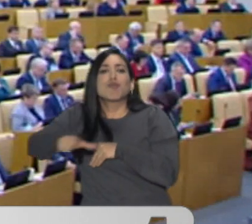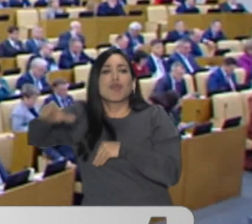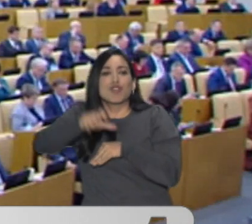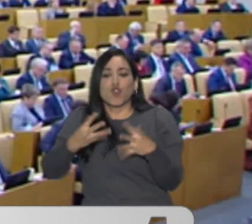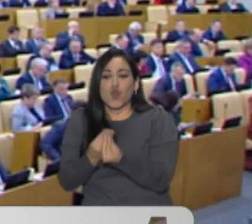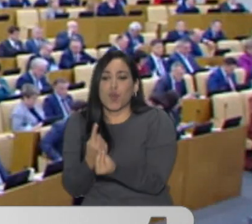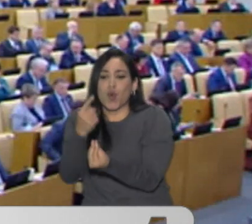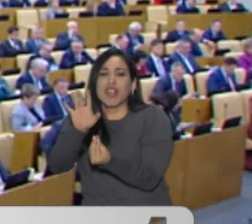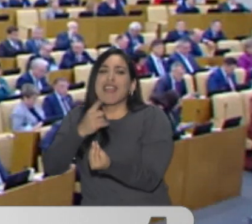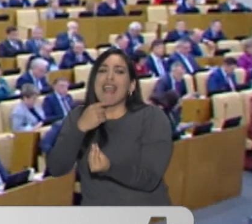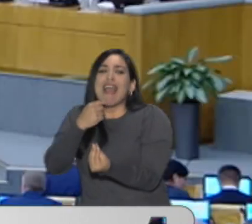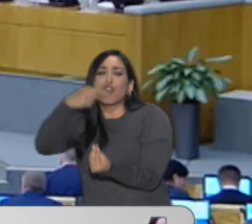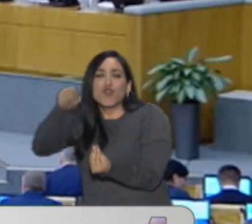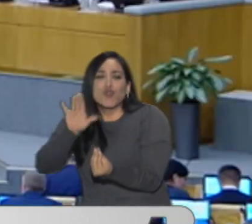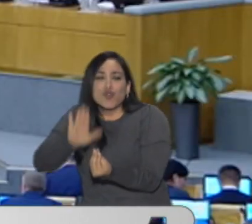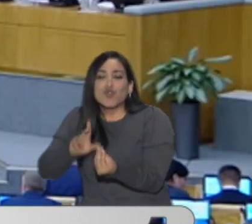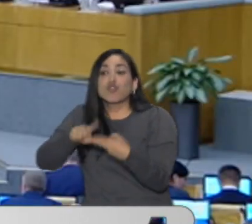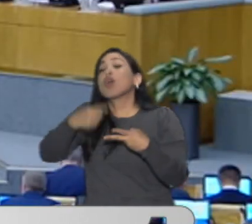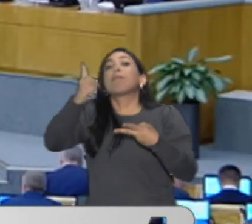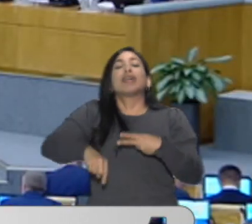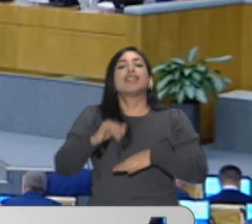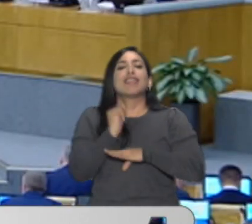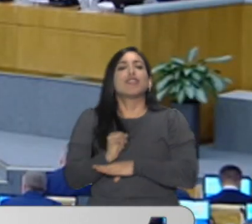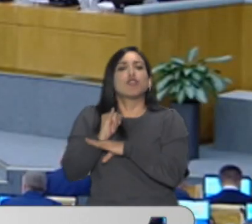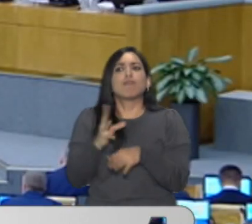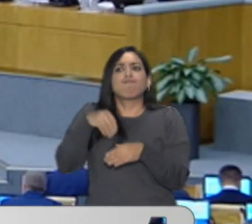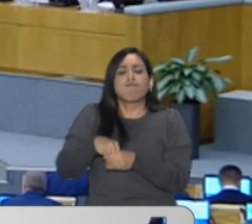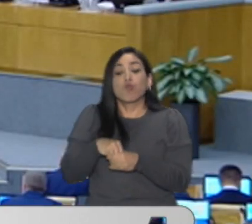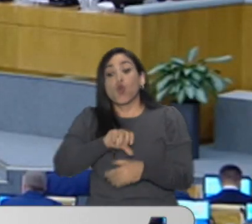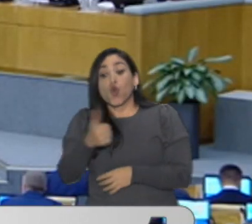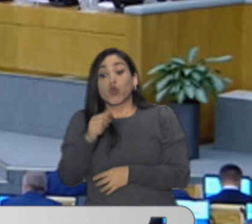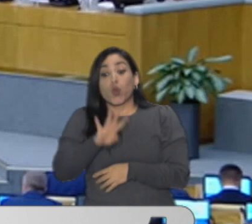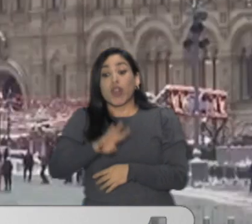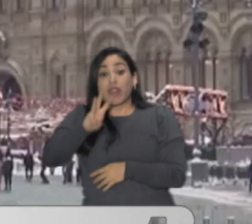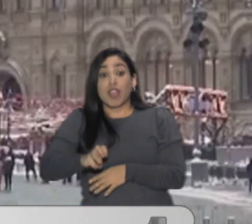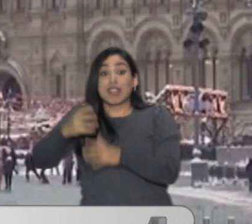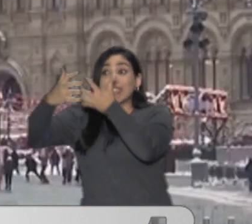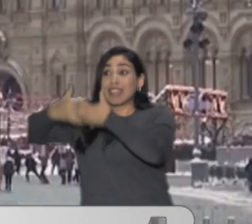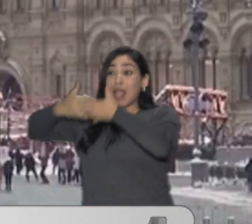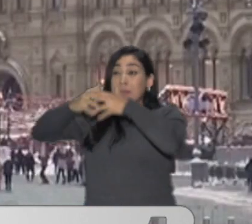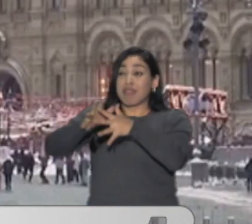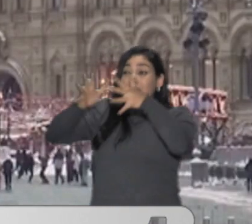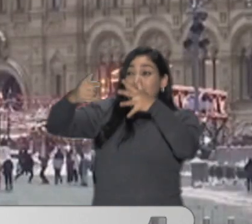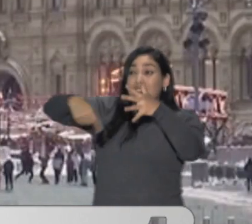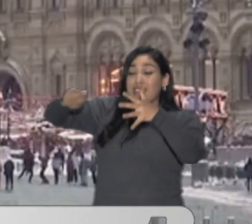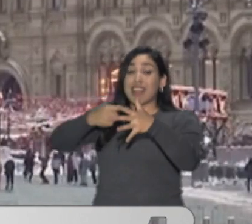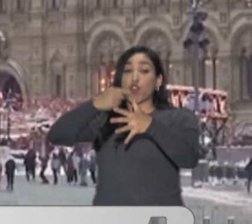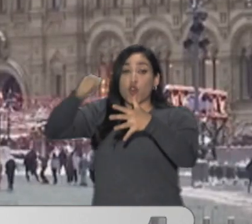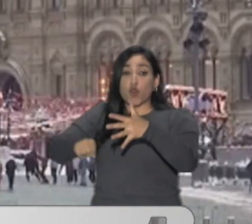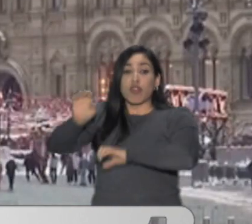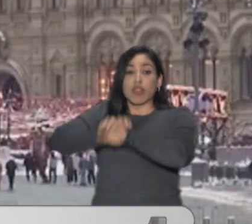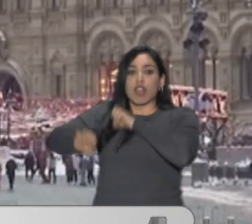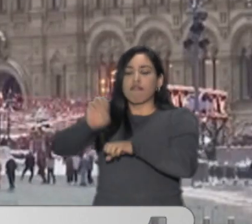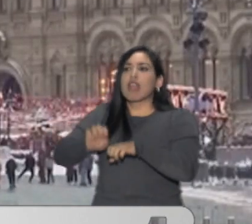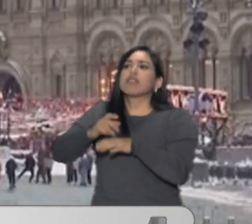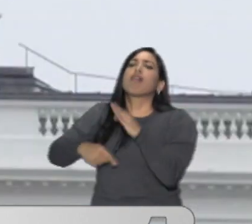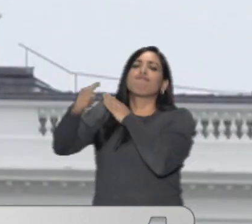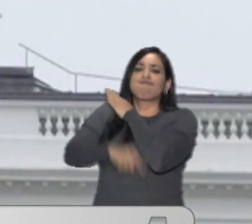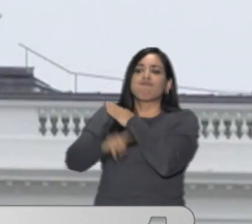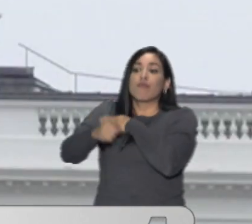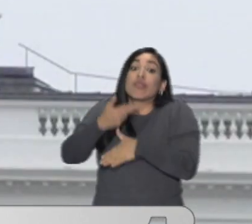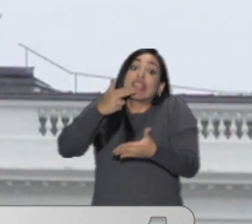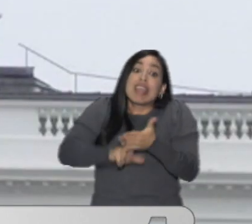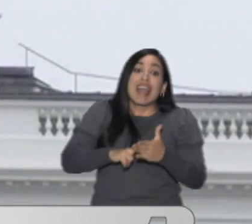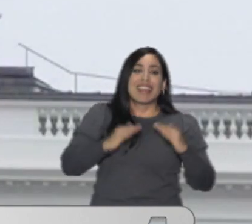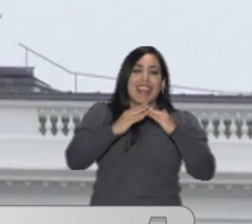Baja del Parlamento, así como a la propia institución y 48 grandes empresas públicas del sector de la defensa, según un comunicado